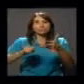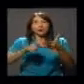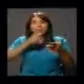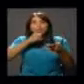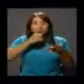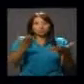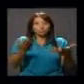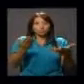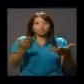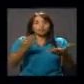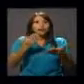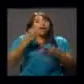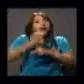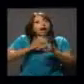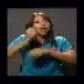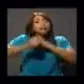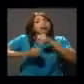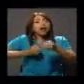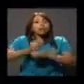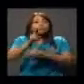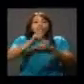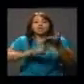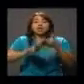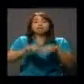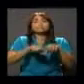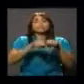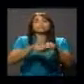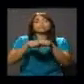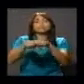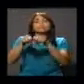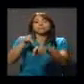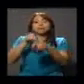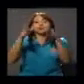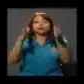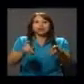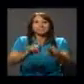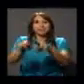universidades gradúan profesionales en todas las áreas. Adelante, don José Miguel.